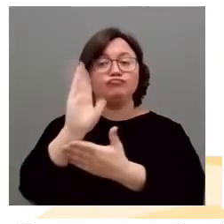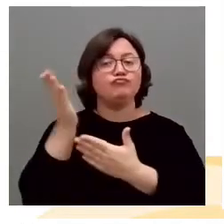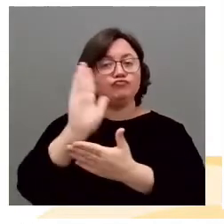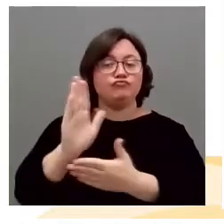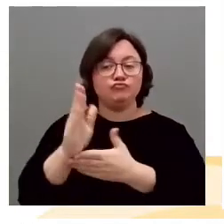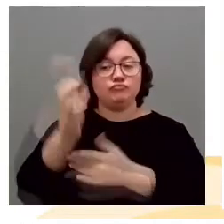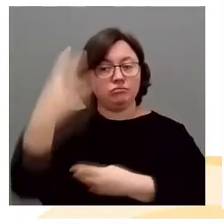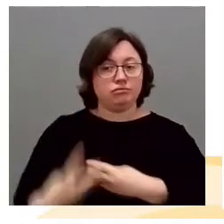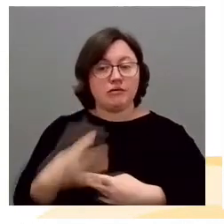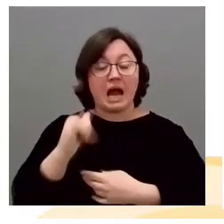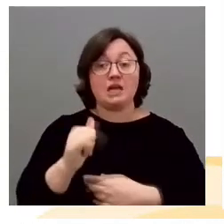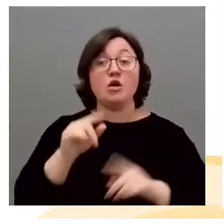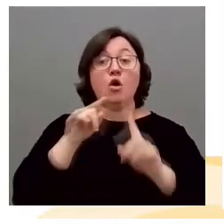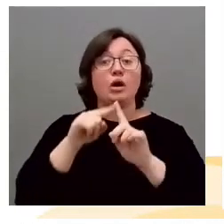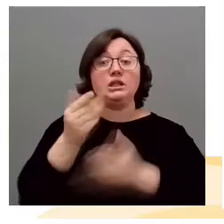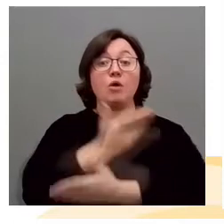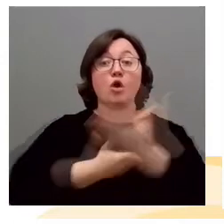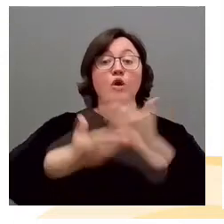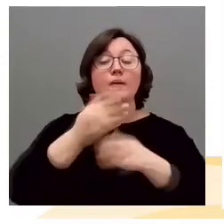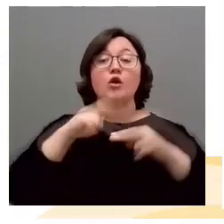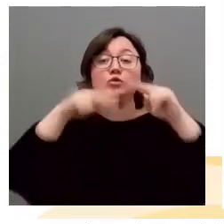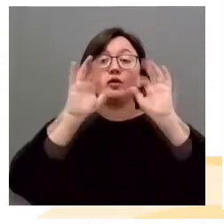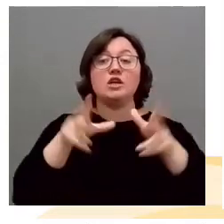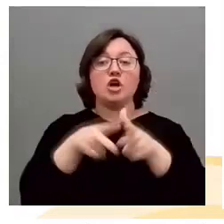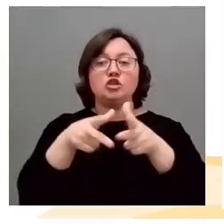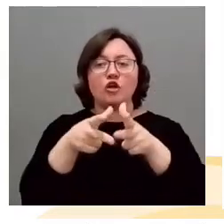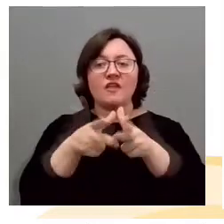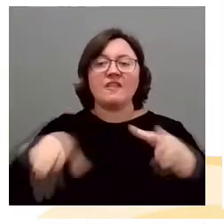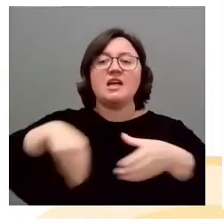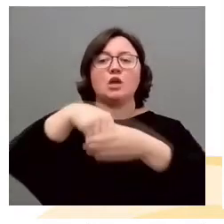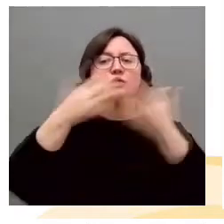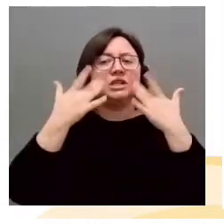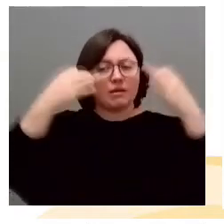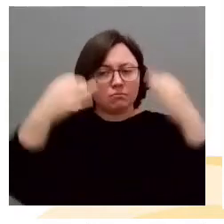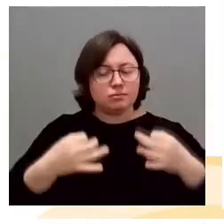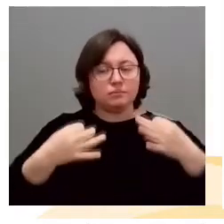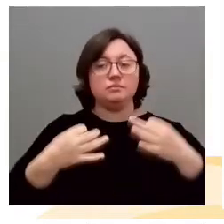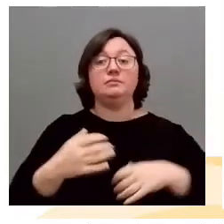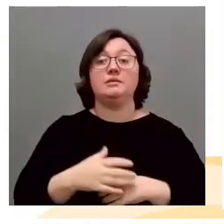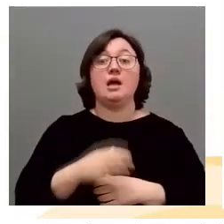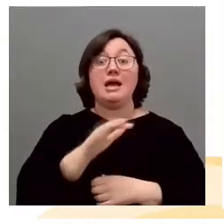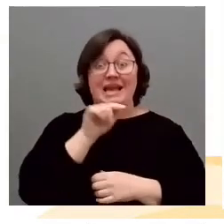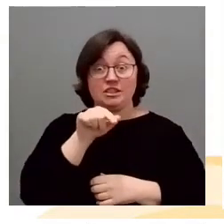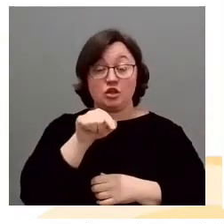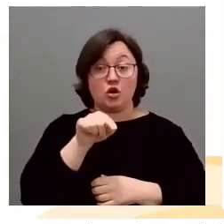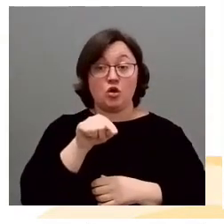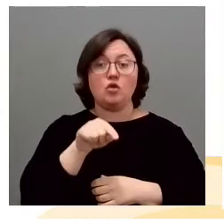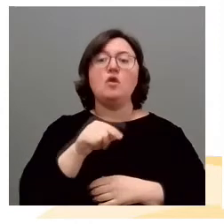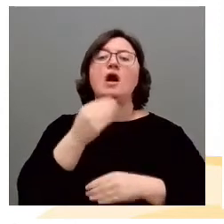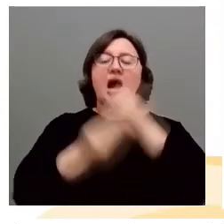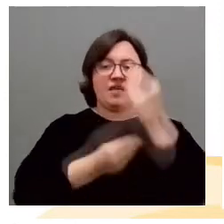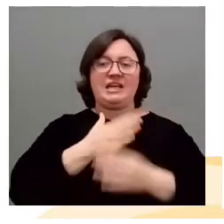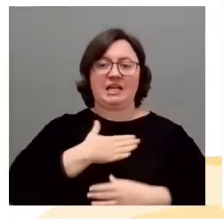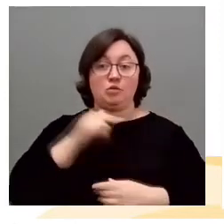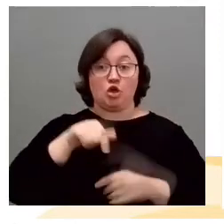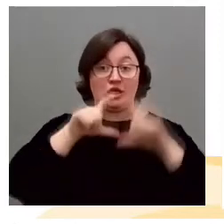propuestas para colaborar en la construcción de una sociedad inclusiva de verdad. Y eso es lo que queremos hacer con las instituciones que hoy